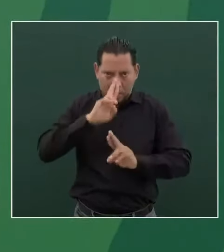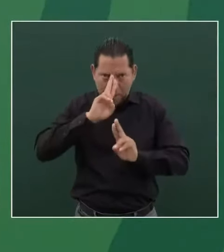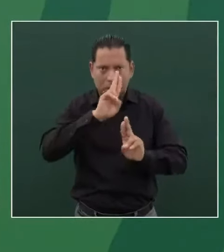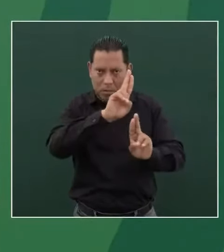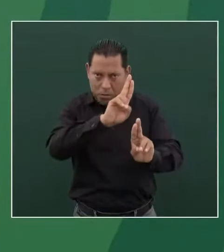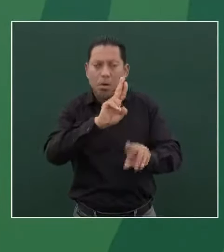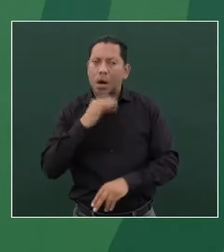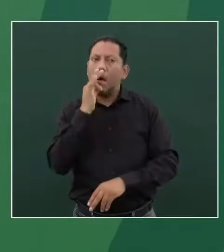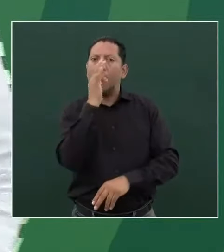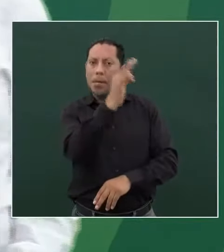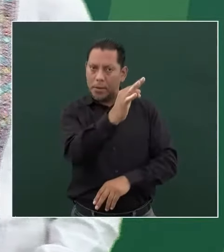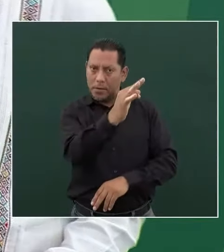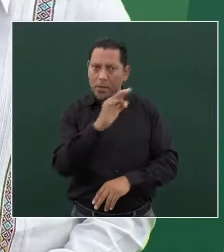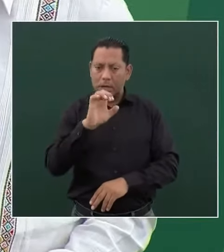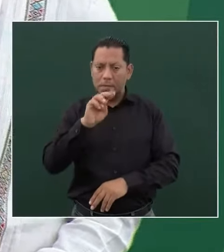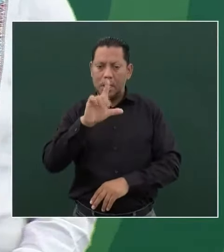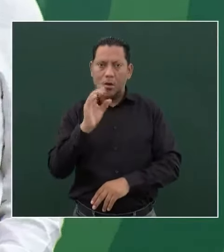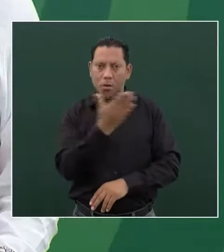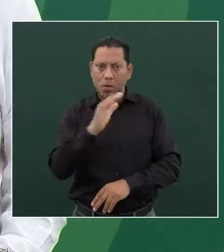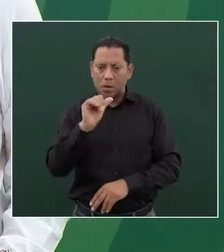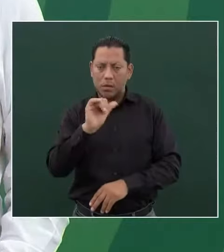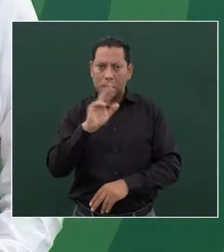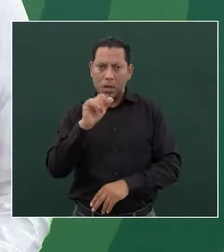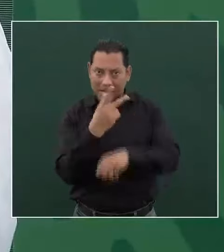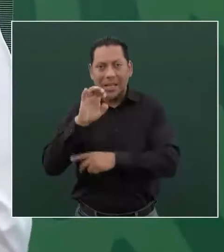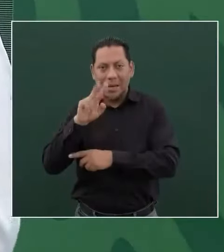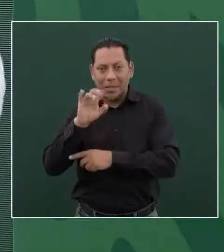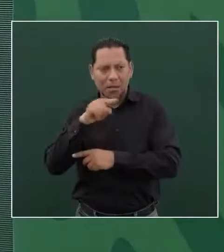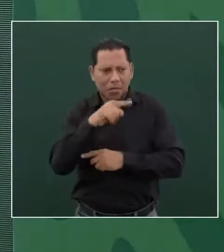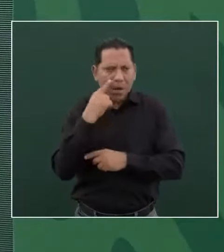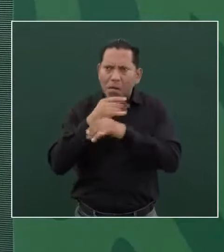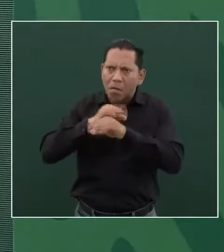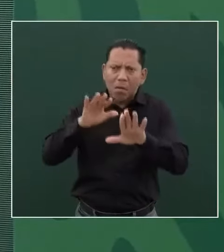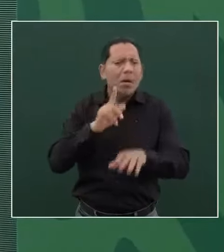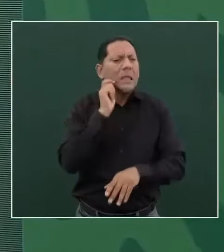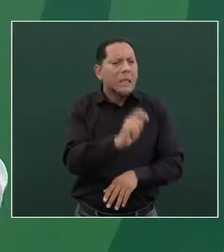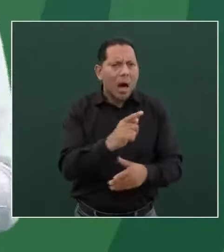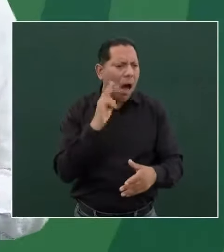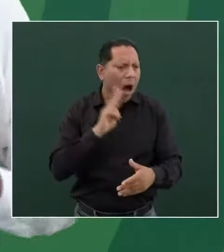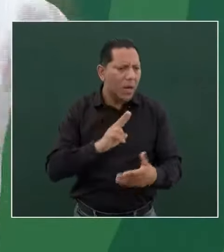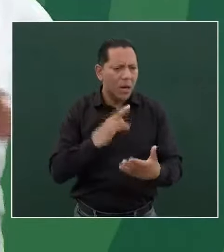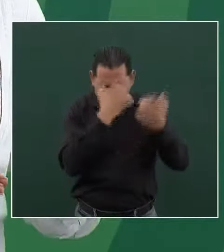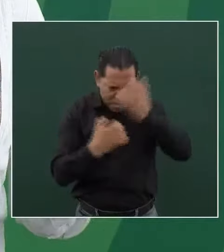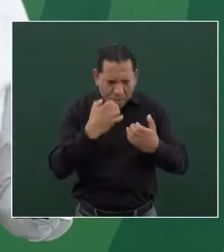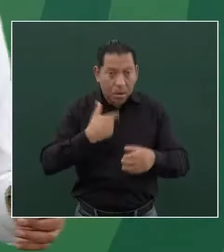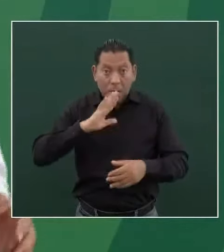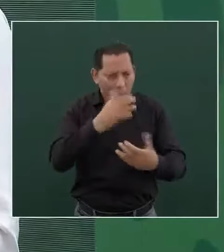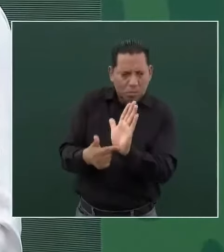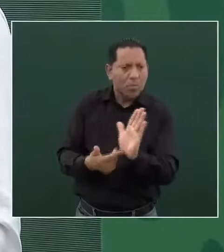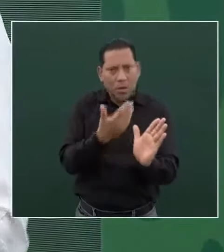mando a decir a Emilio Azcárraga que revisen eso y que si tienen pruebas de corrupción, que las